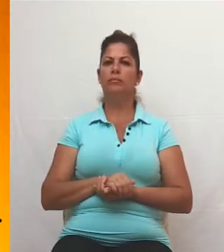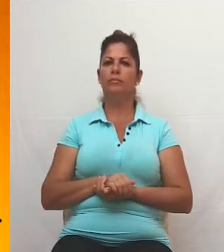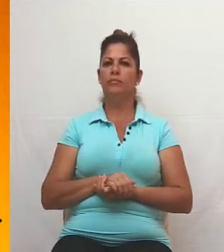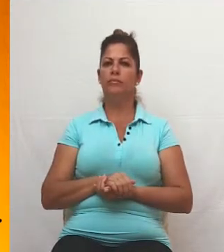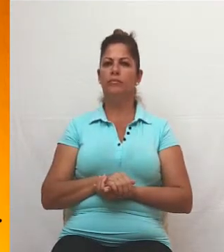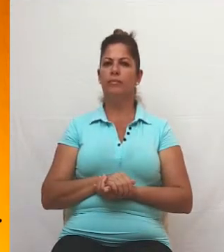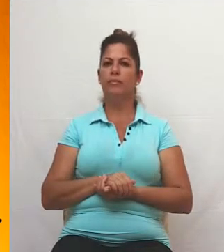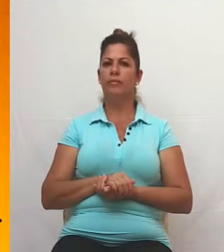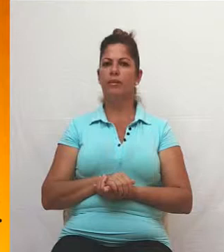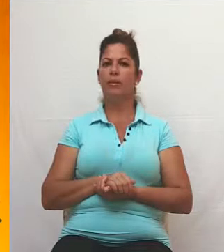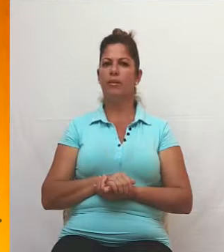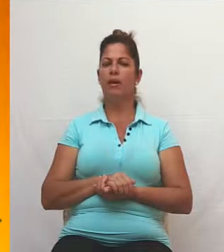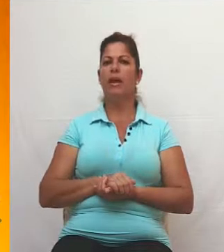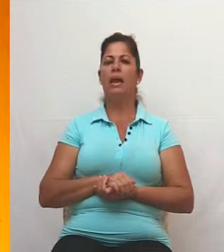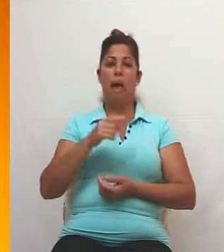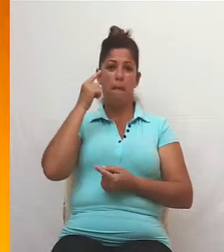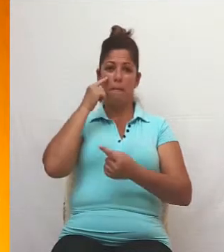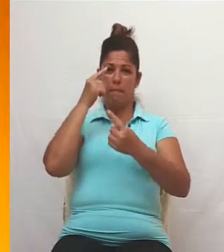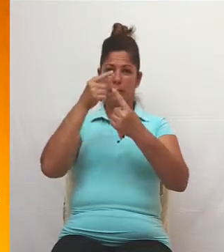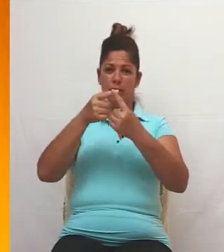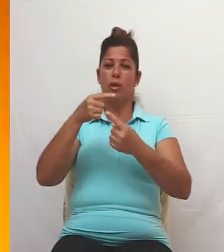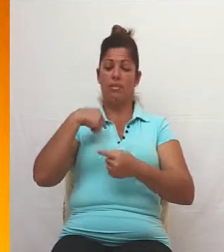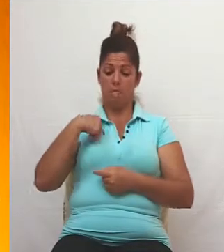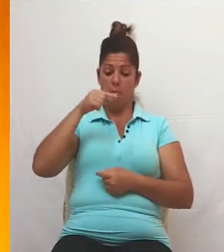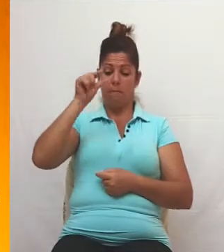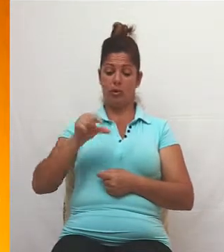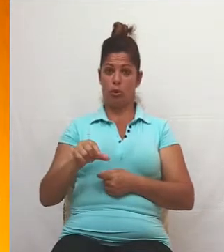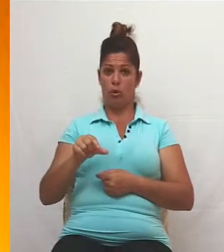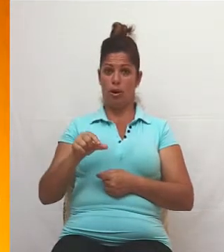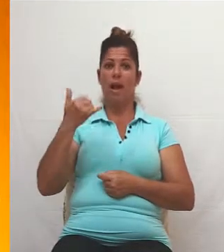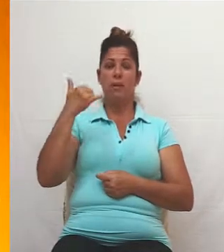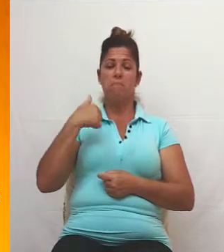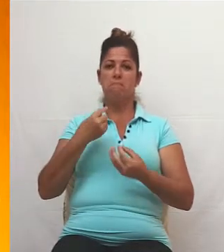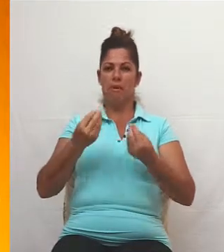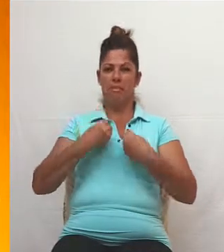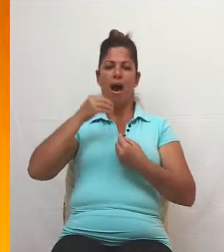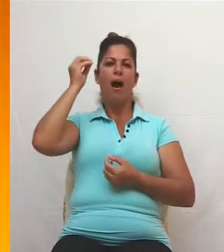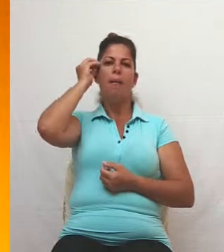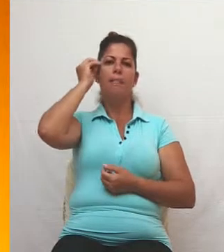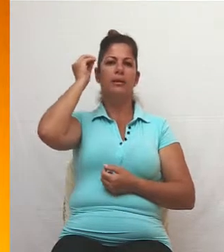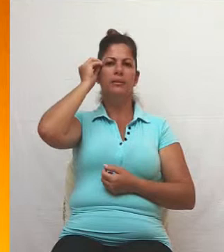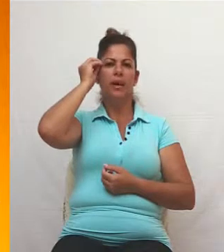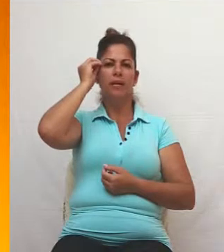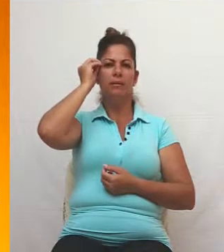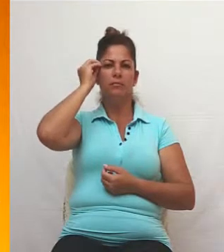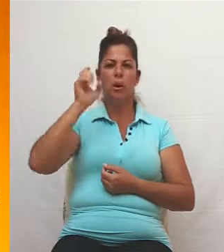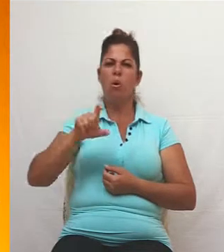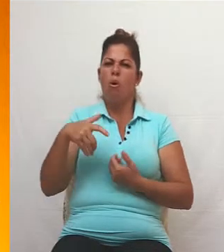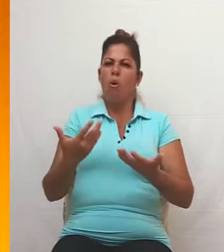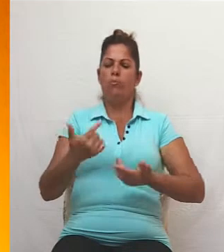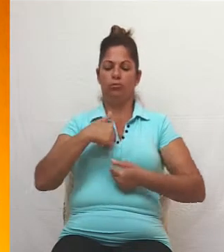de mí mismo y la percepción de mí mismo me permitirá observar me y